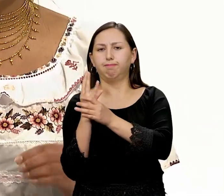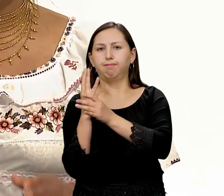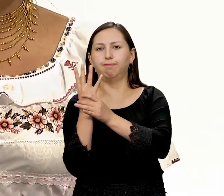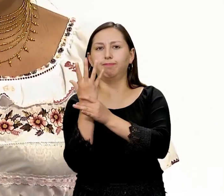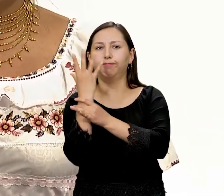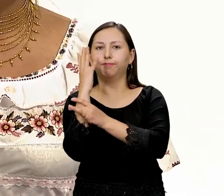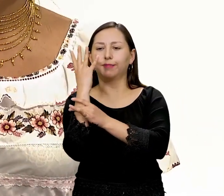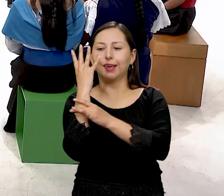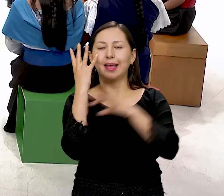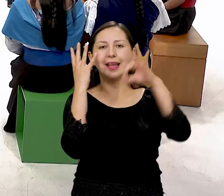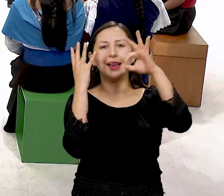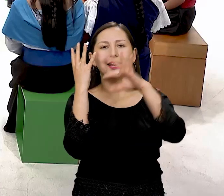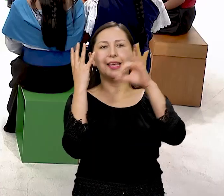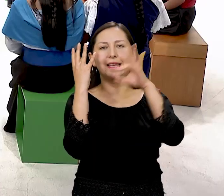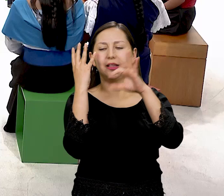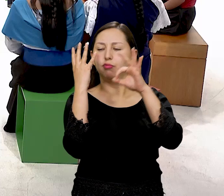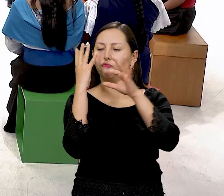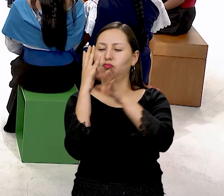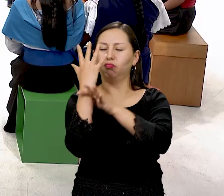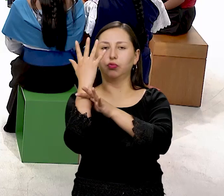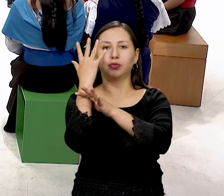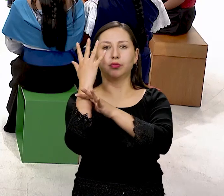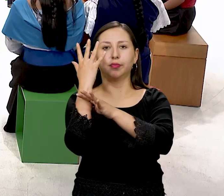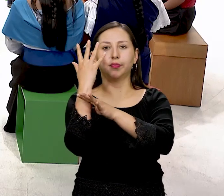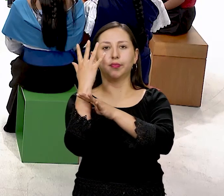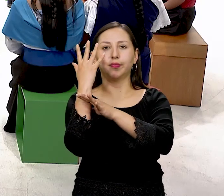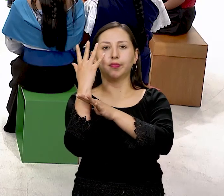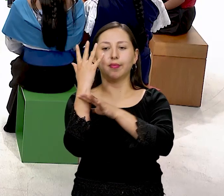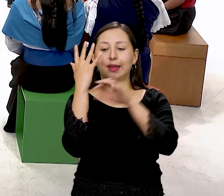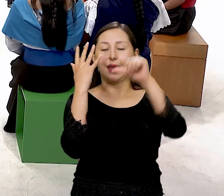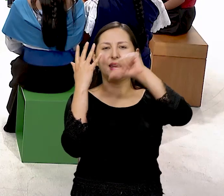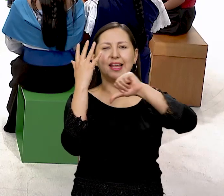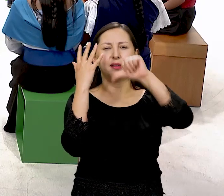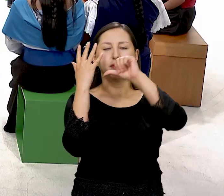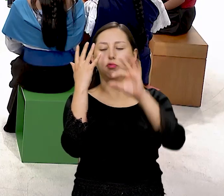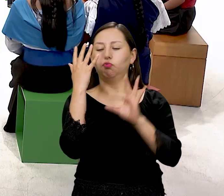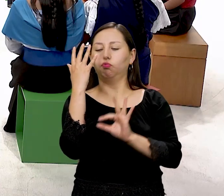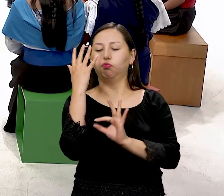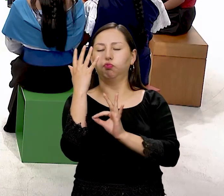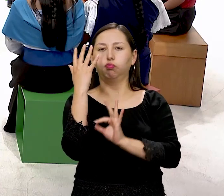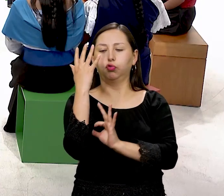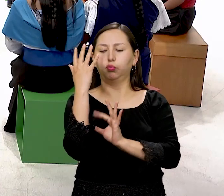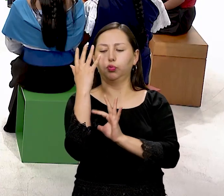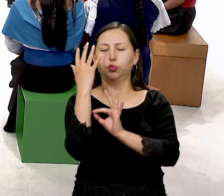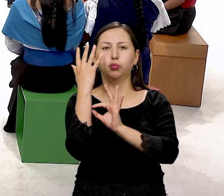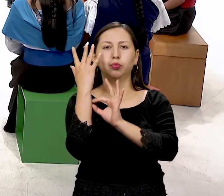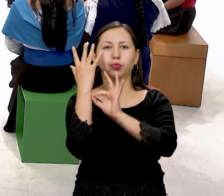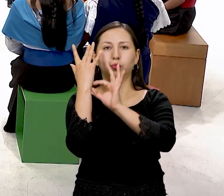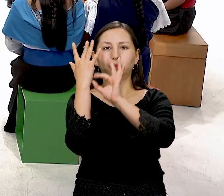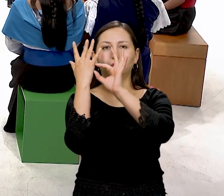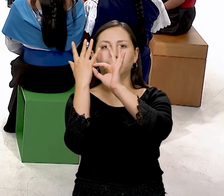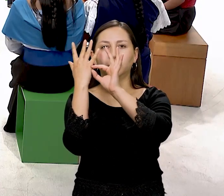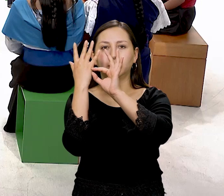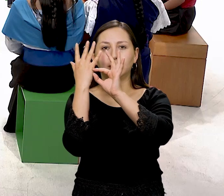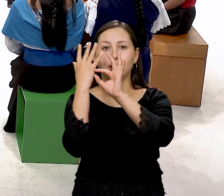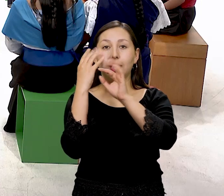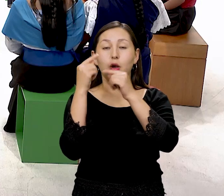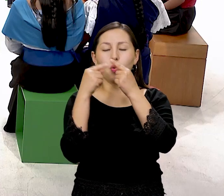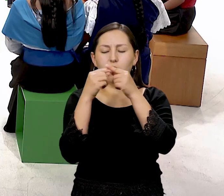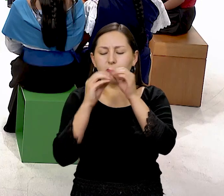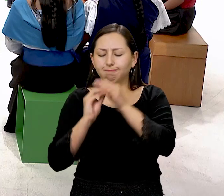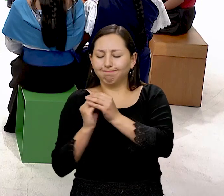giberelina y en qué dosis? Entonces, para obtener este resultado, yo apliqué en la etapa justamente cuando empieza